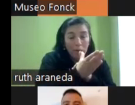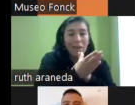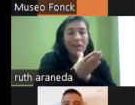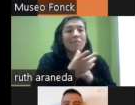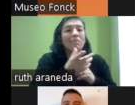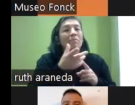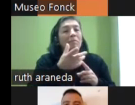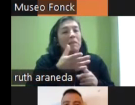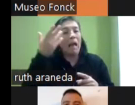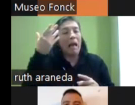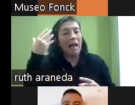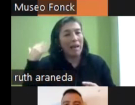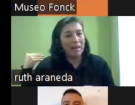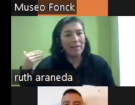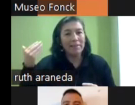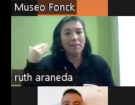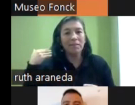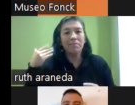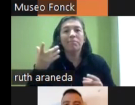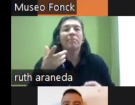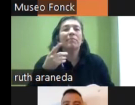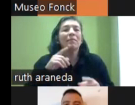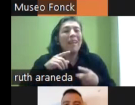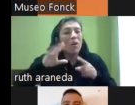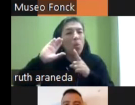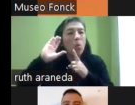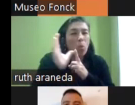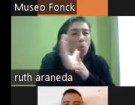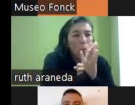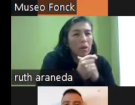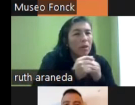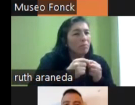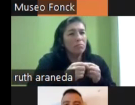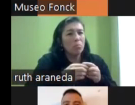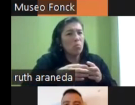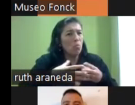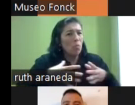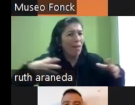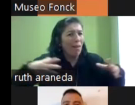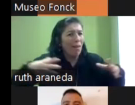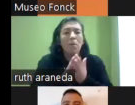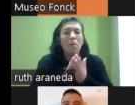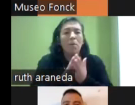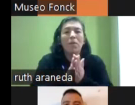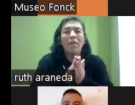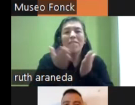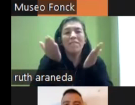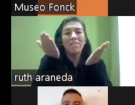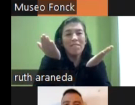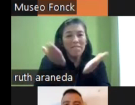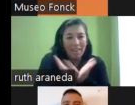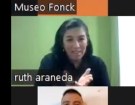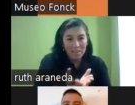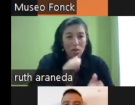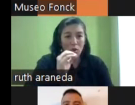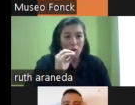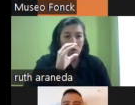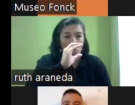estuvo involucrada en un área cultural más amplia que se llama Valles Occidentales, tal como podemos